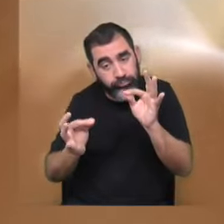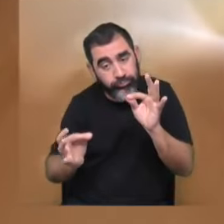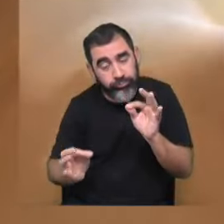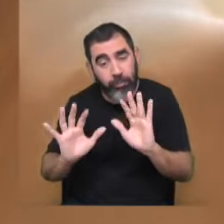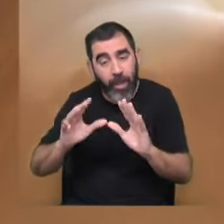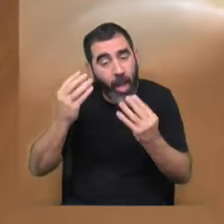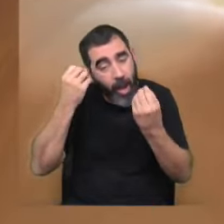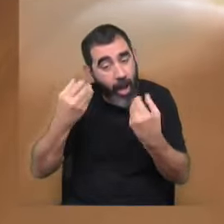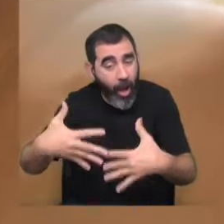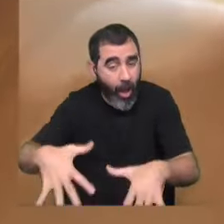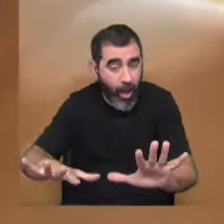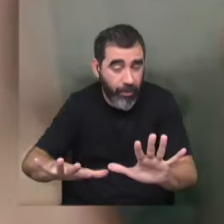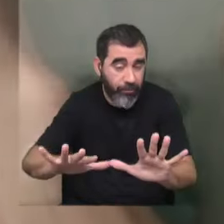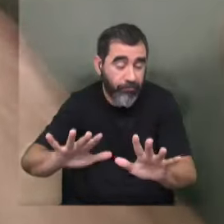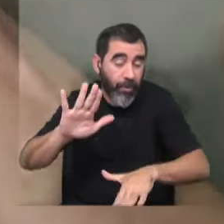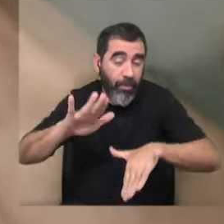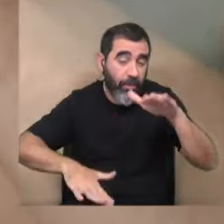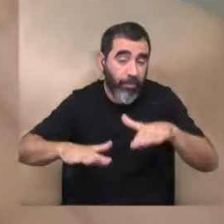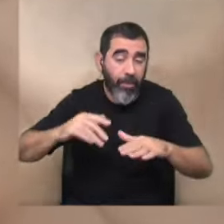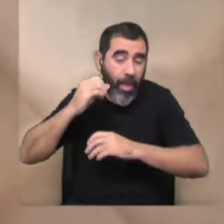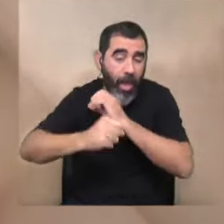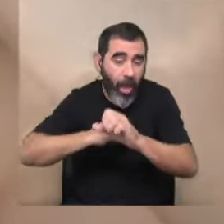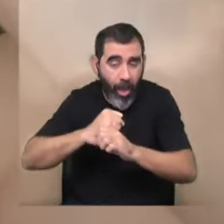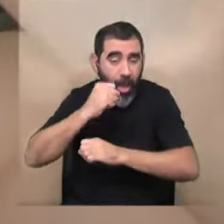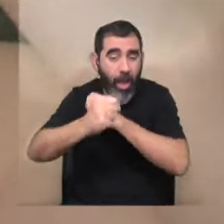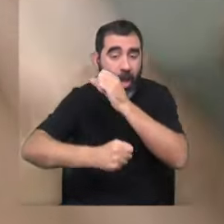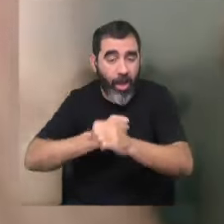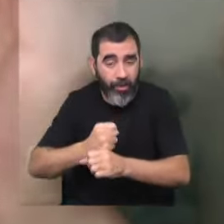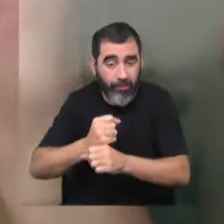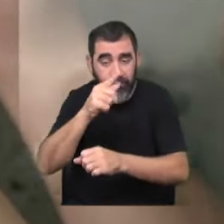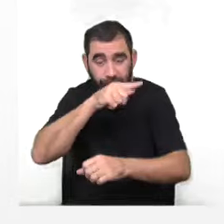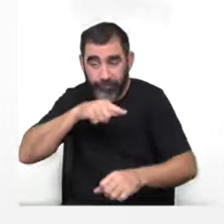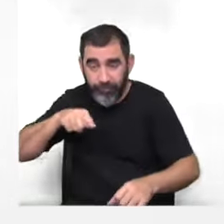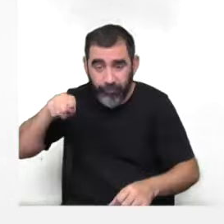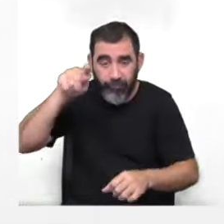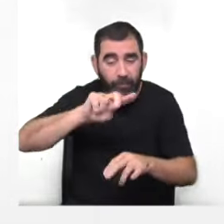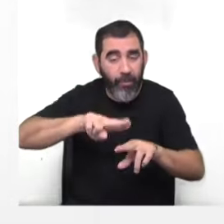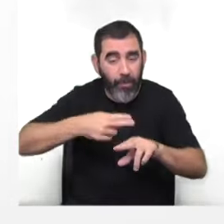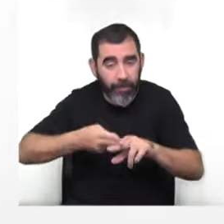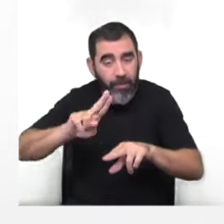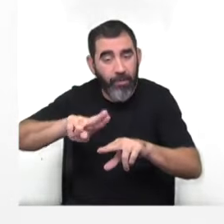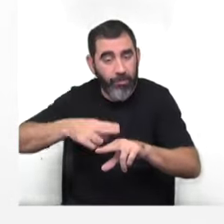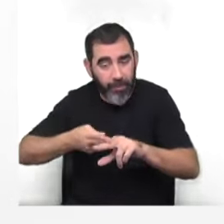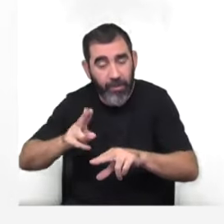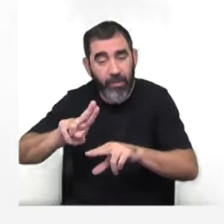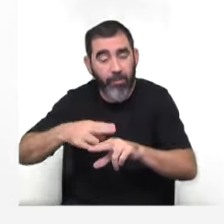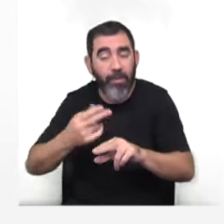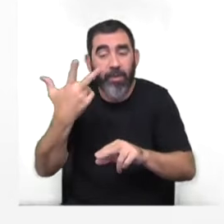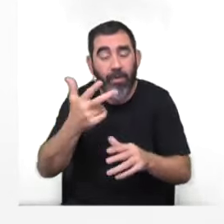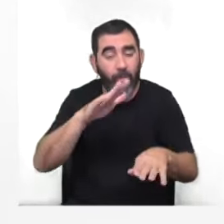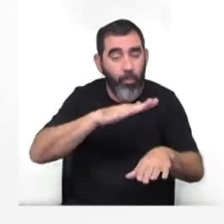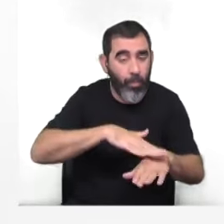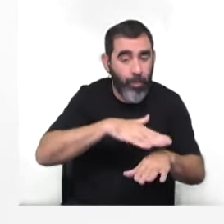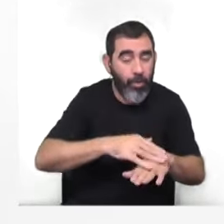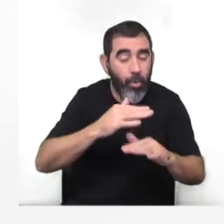y cayendo a medida que pasan los años. Y este ciclo se repite a lo largo del tiempo en tres fases: una